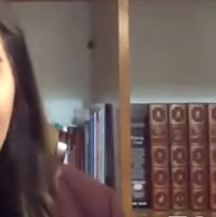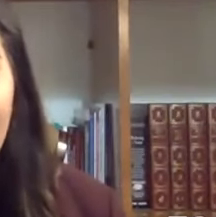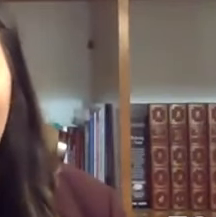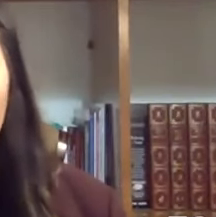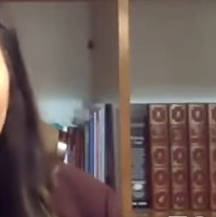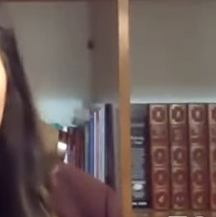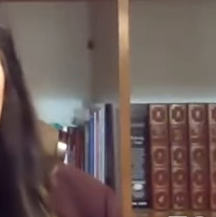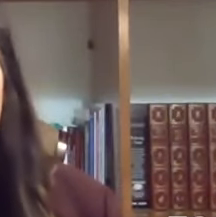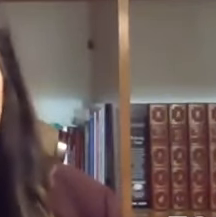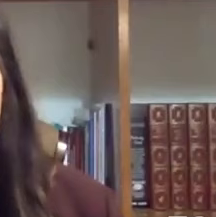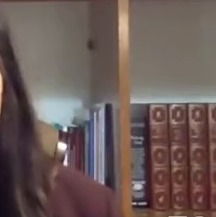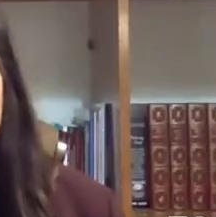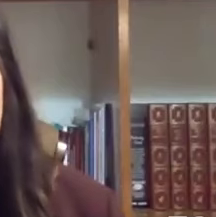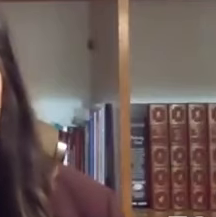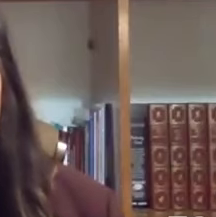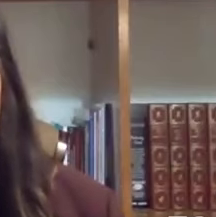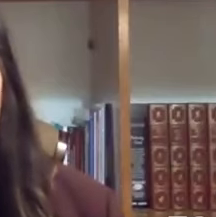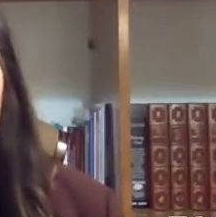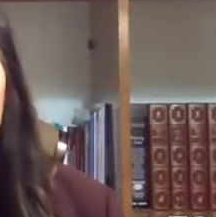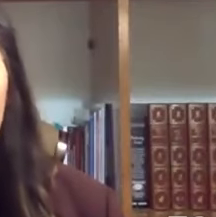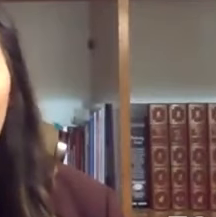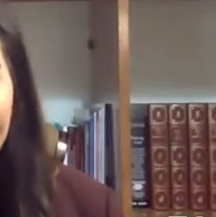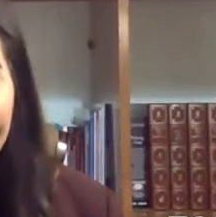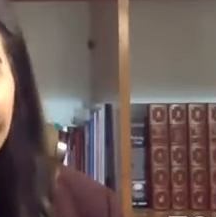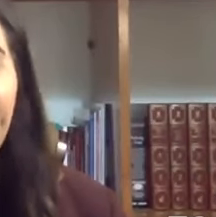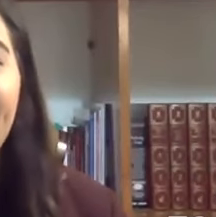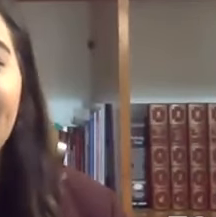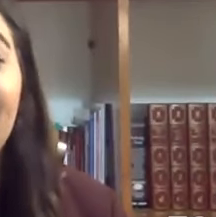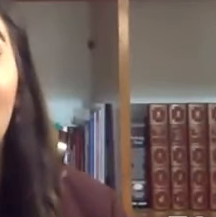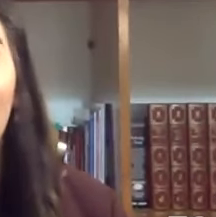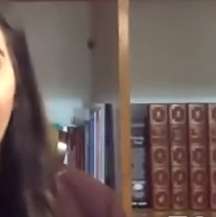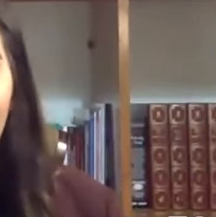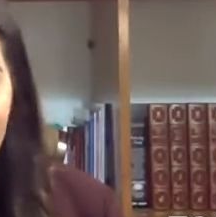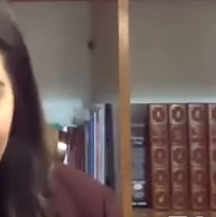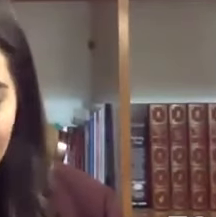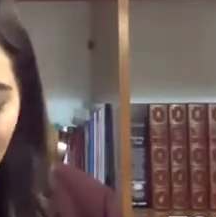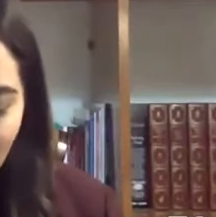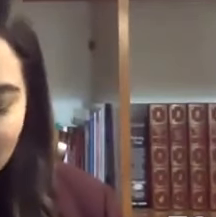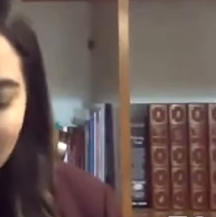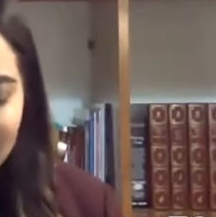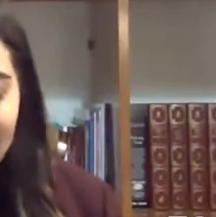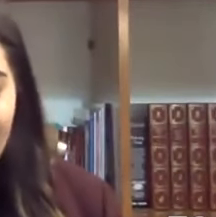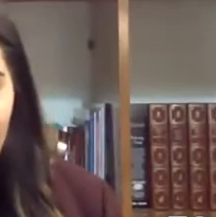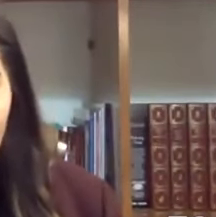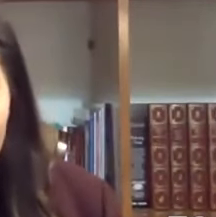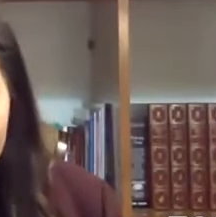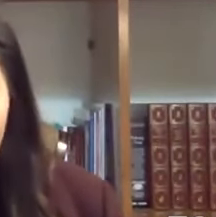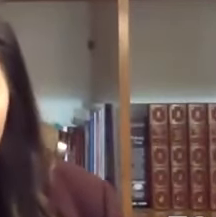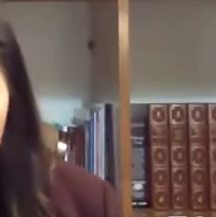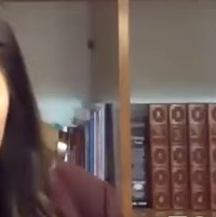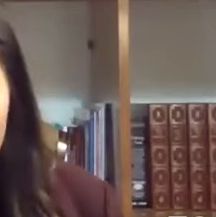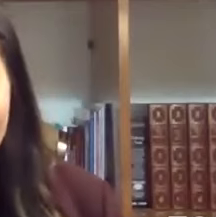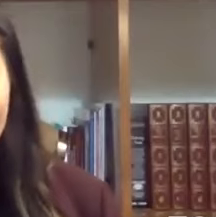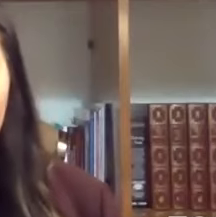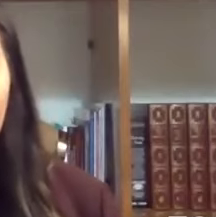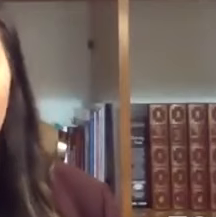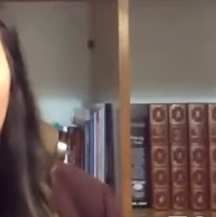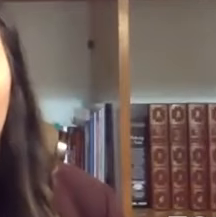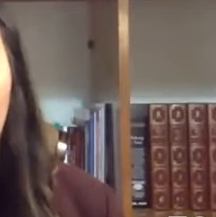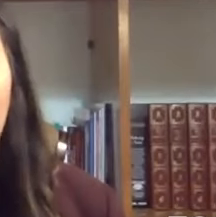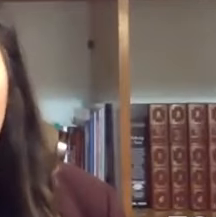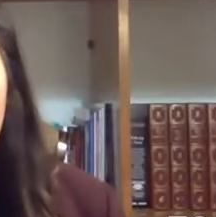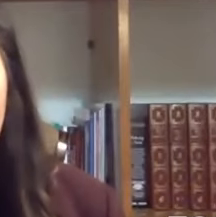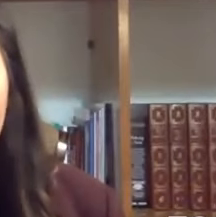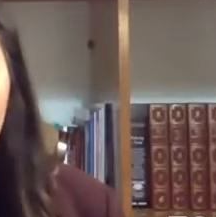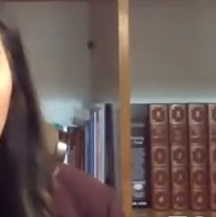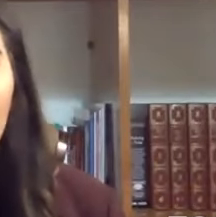Corte. Claro ejemplo de ello es el cuaderno de jurisprudencia que nos convoca el día de hoy. Su objetivo es